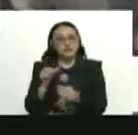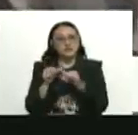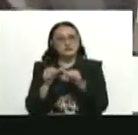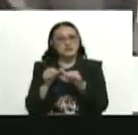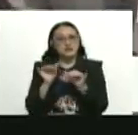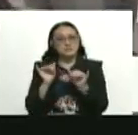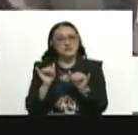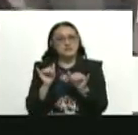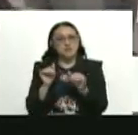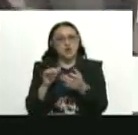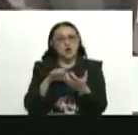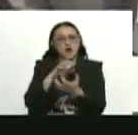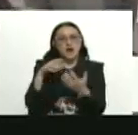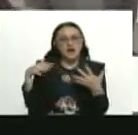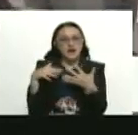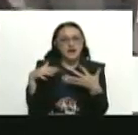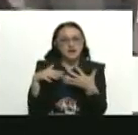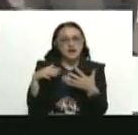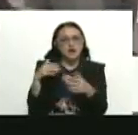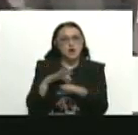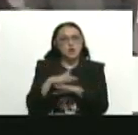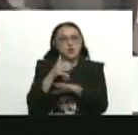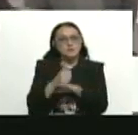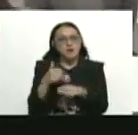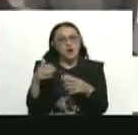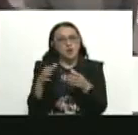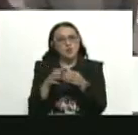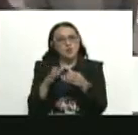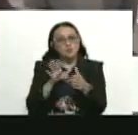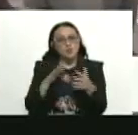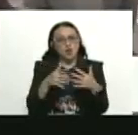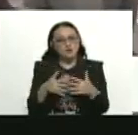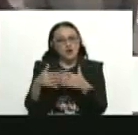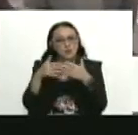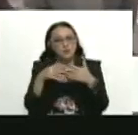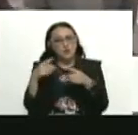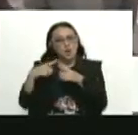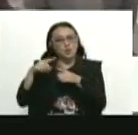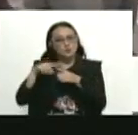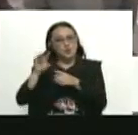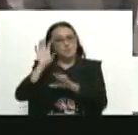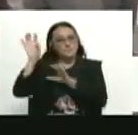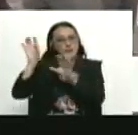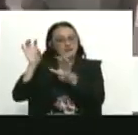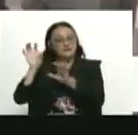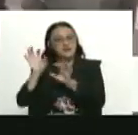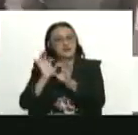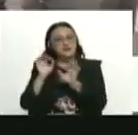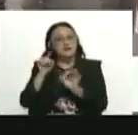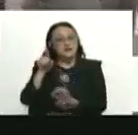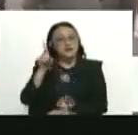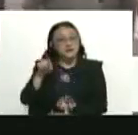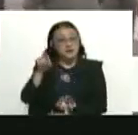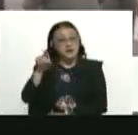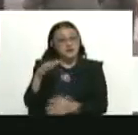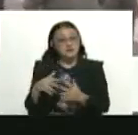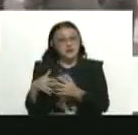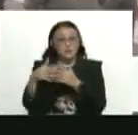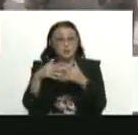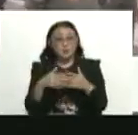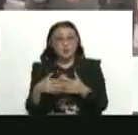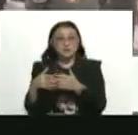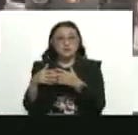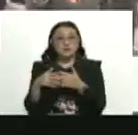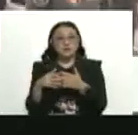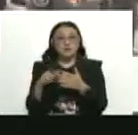de la guerra difusa impuesta por potencias extranjeras y grupos económicos, especialmente de los Estados Unidos de Norteamérica, que